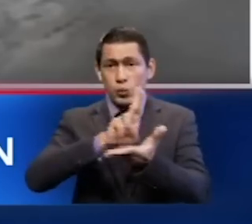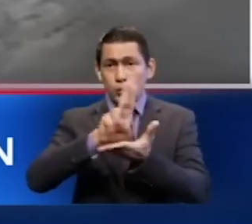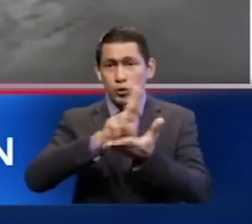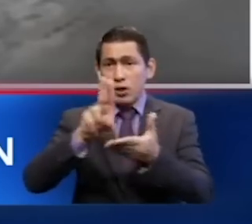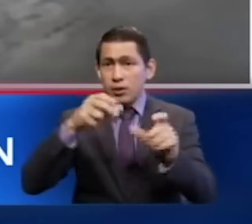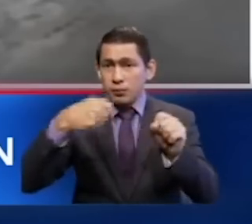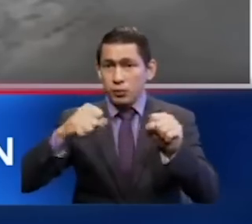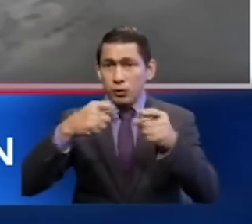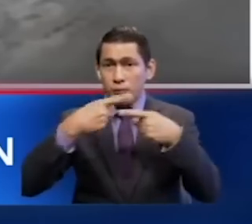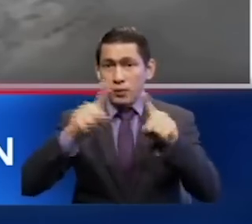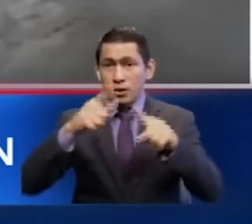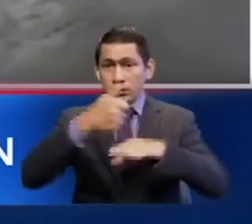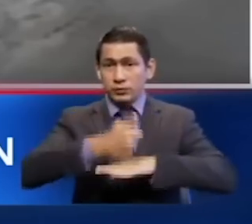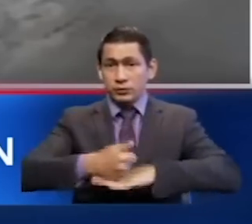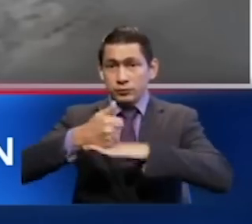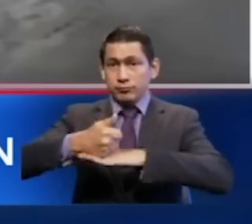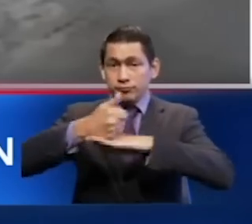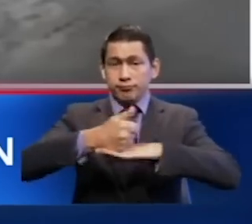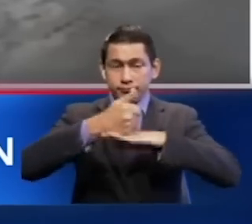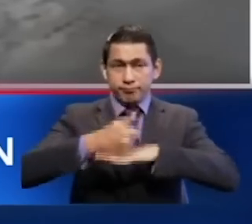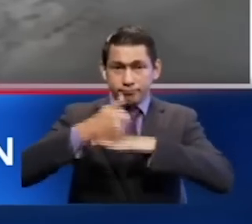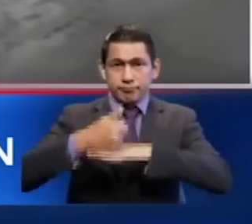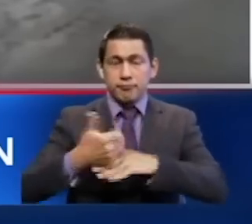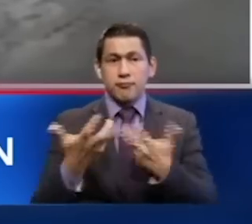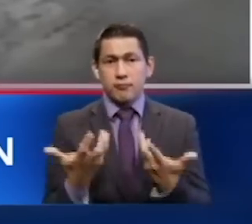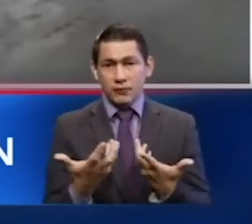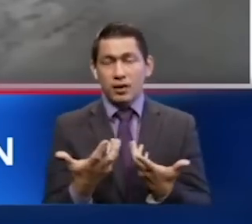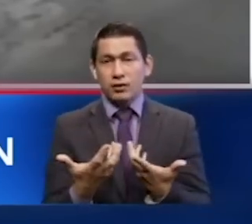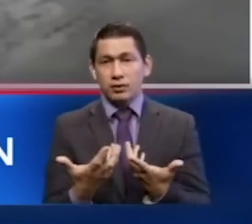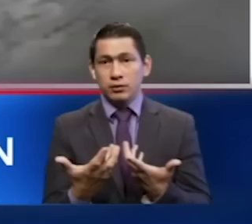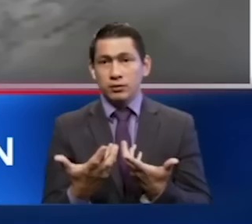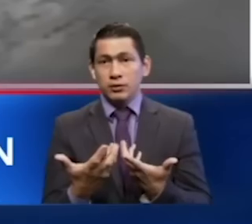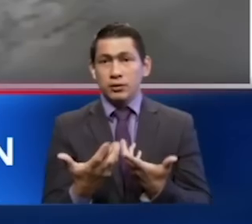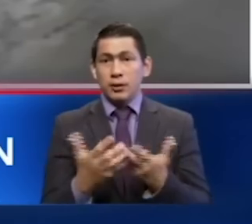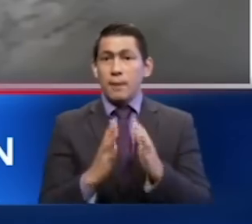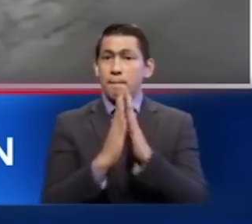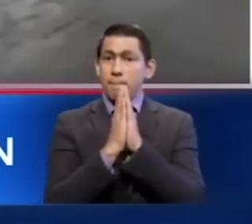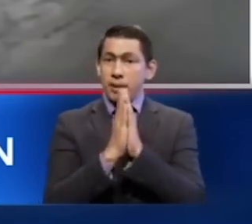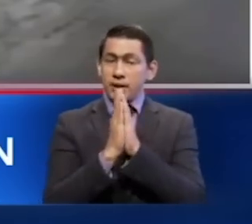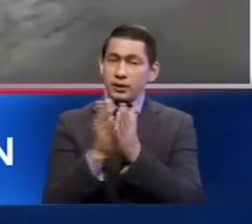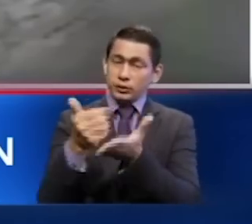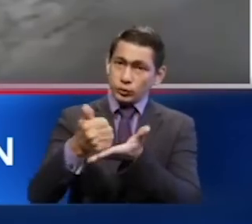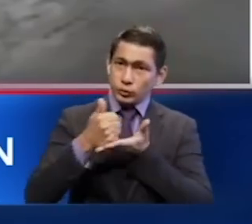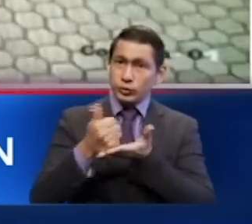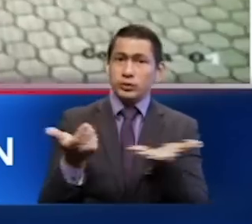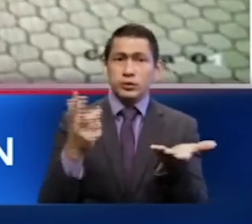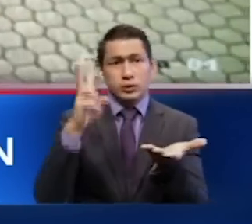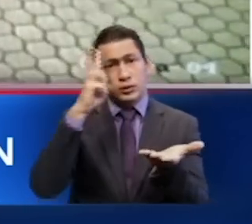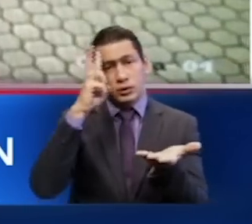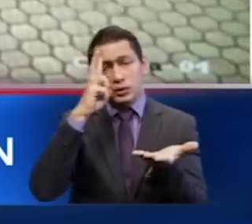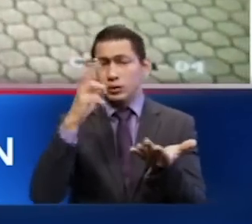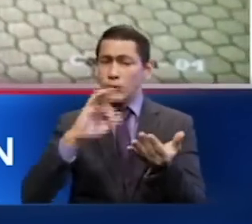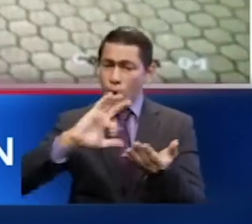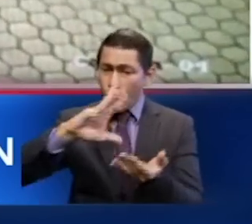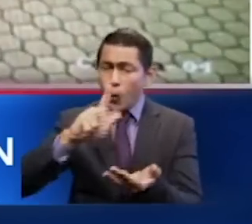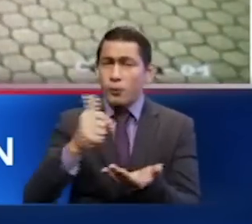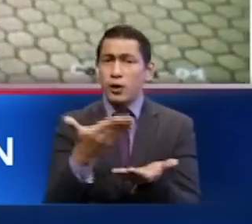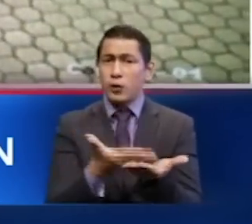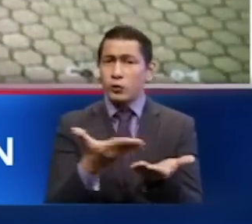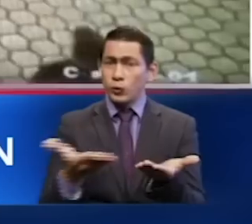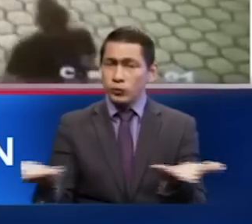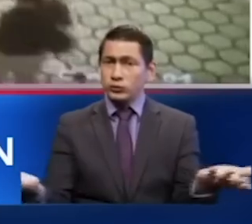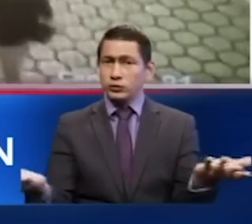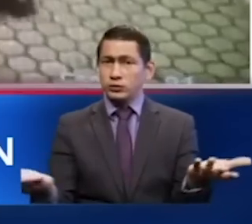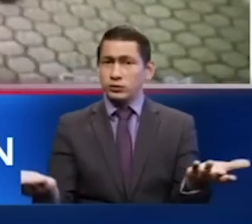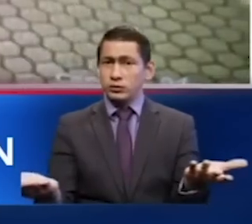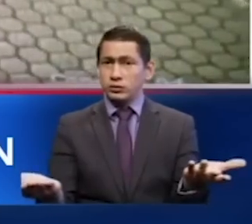pero las autoridades solicitan pedir esta evidencia, pero si ya nos bajan todas nuestras cosas, ¿con qué evidencias? Entonces ya